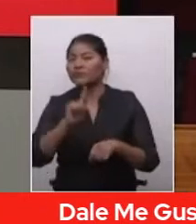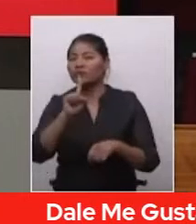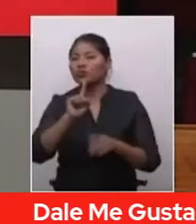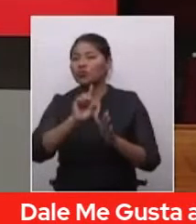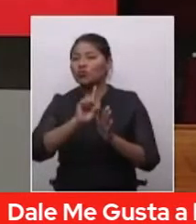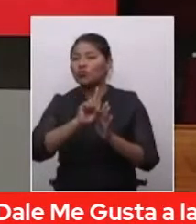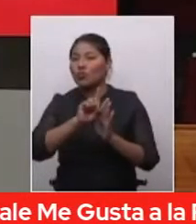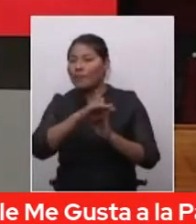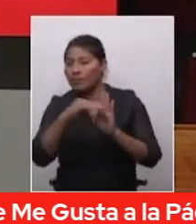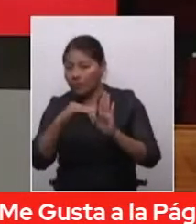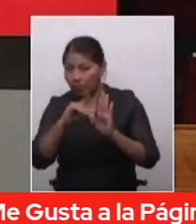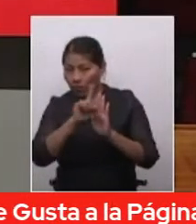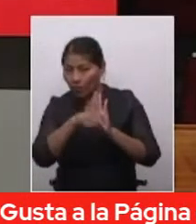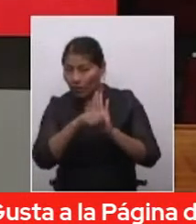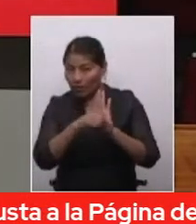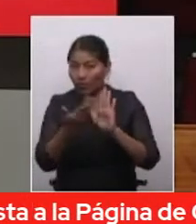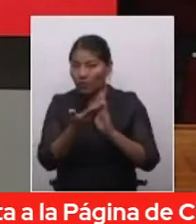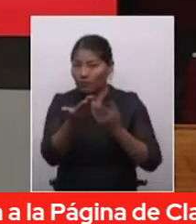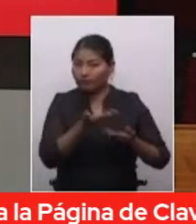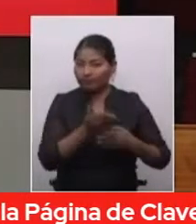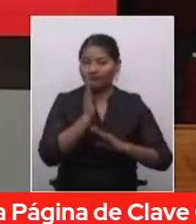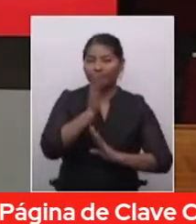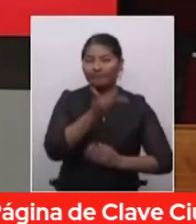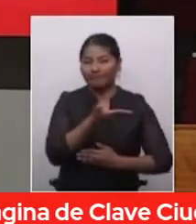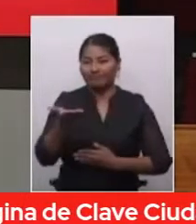minuto y medio para su visión de la ciudad.